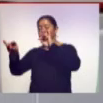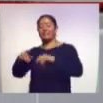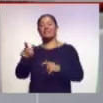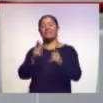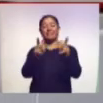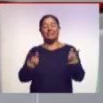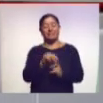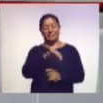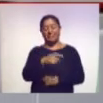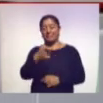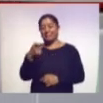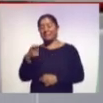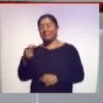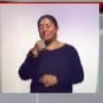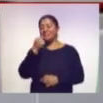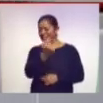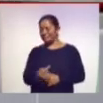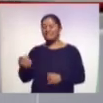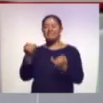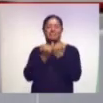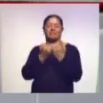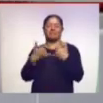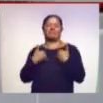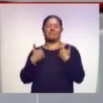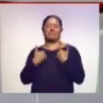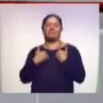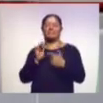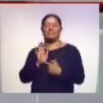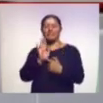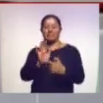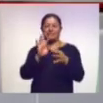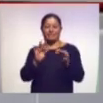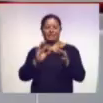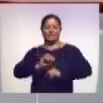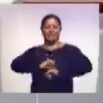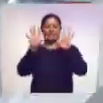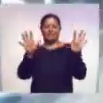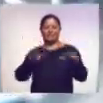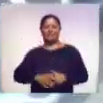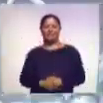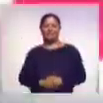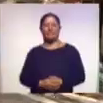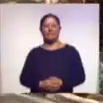en categorías infantiles y por supuesto juveniles. Aquí le presentamos todos los detalles.